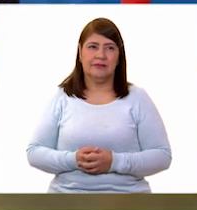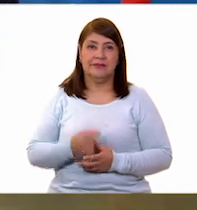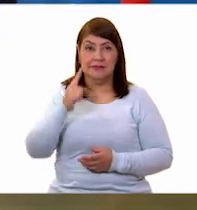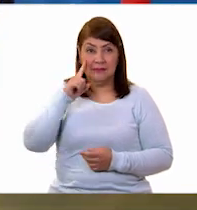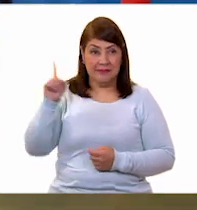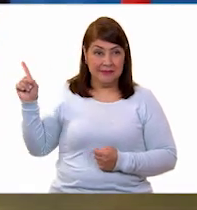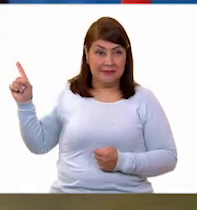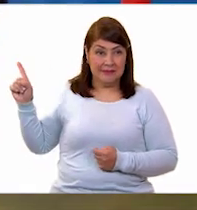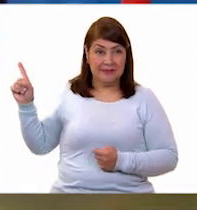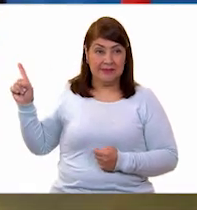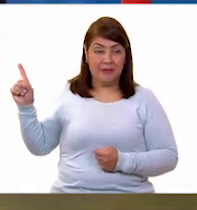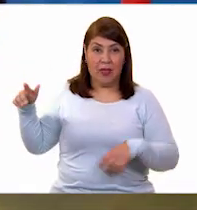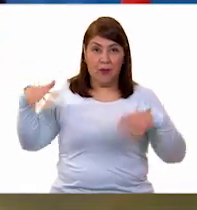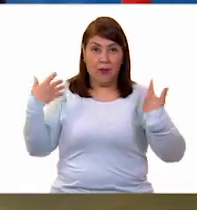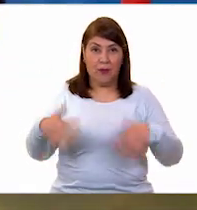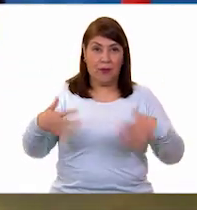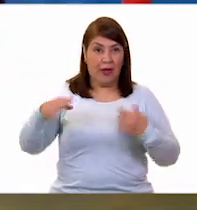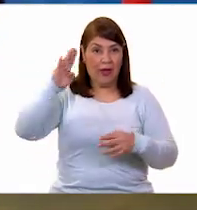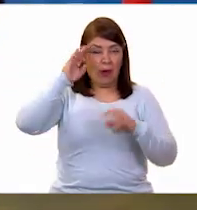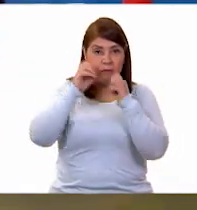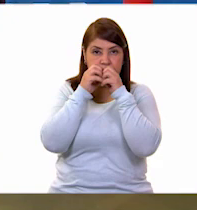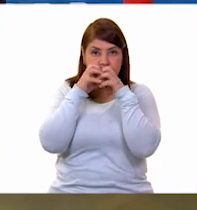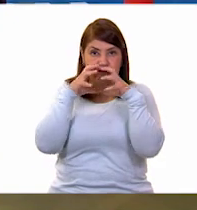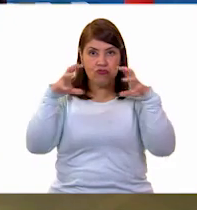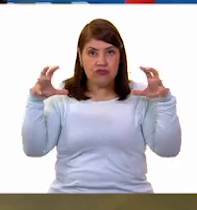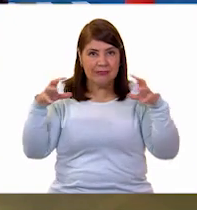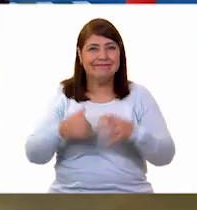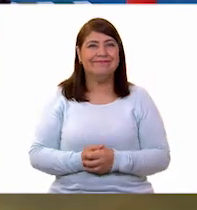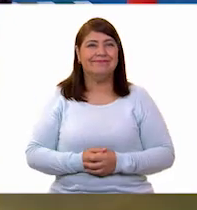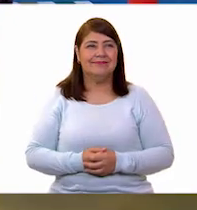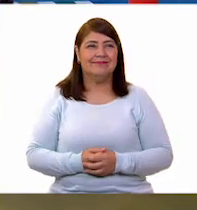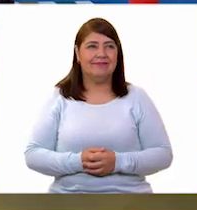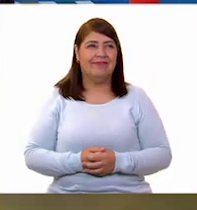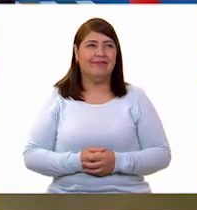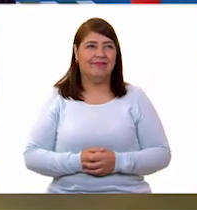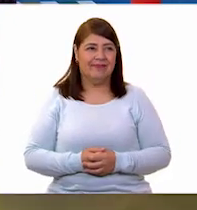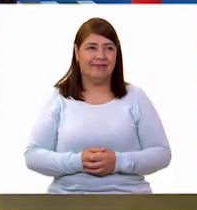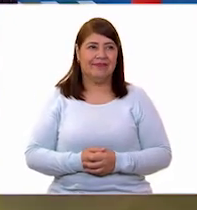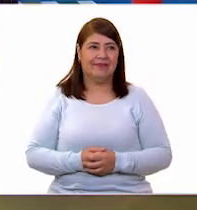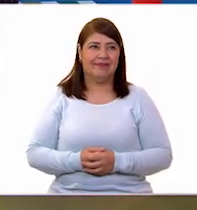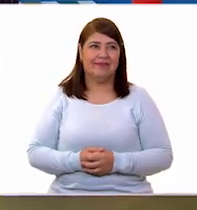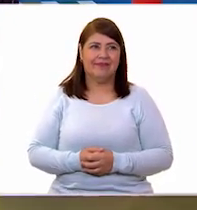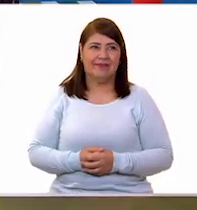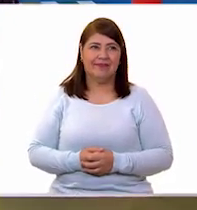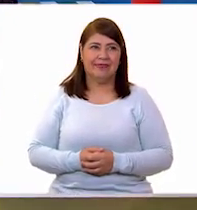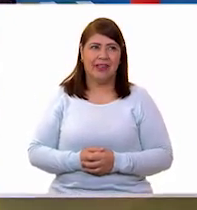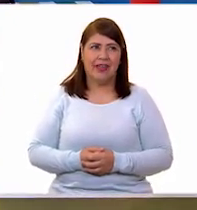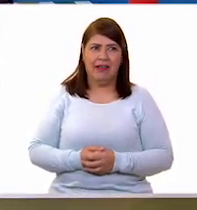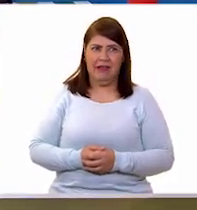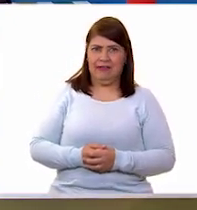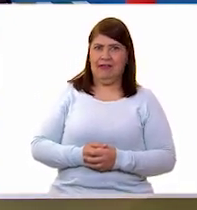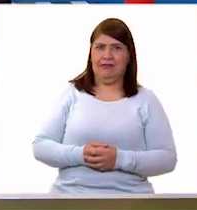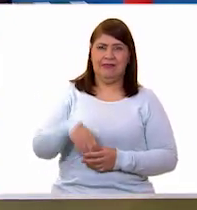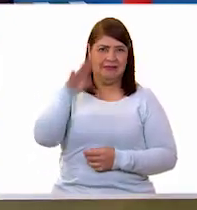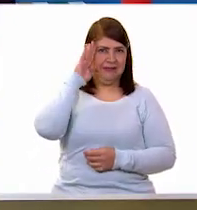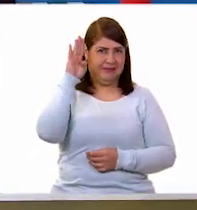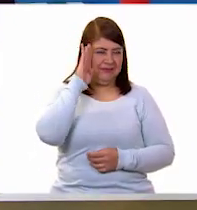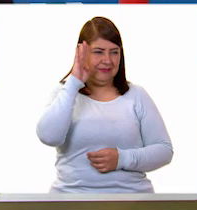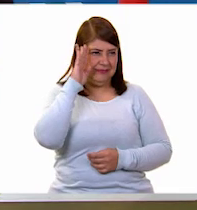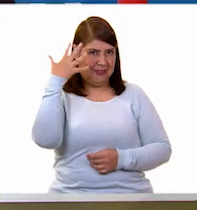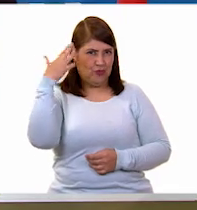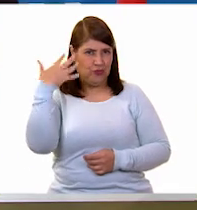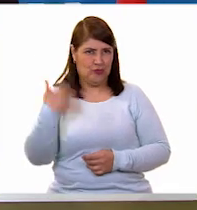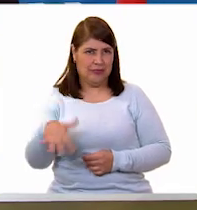¿Sale? Está enorme. Sí. Y ya que lo tenemos aquí, es más grande de lo que pensé, profesor, la verdad.